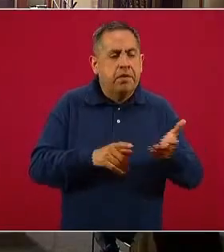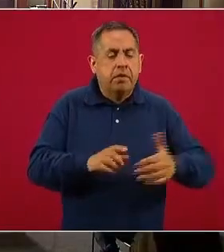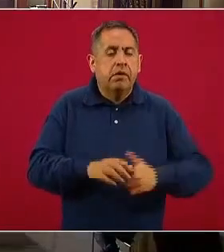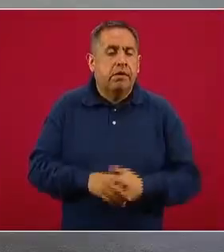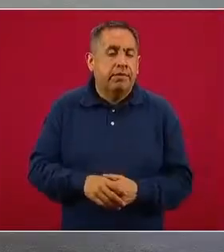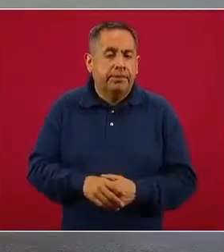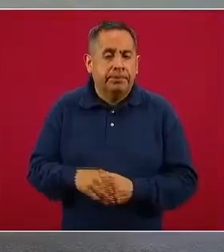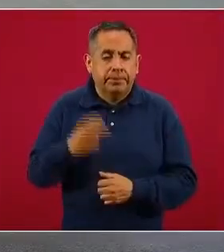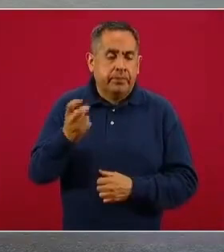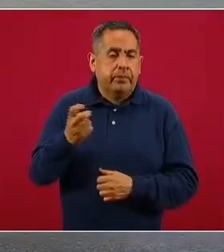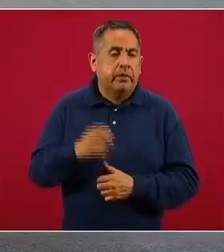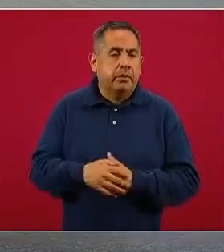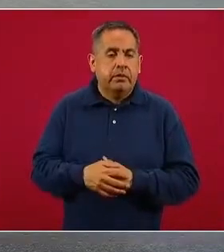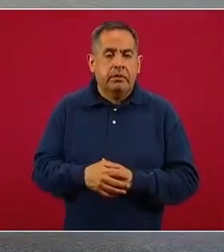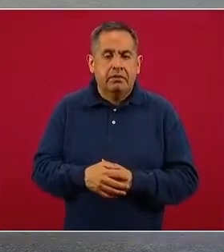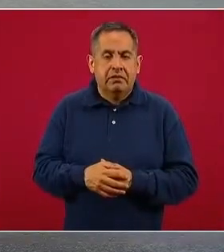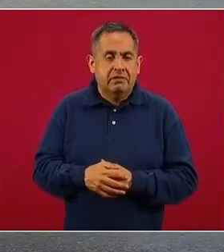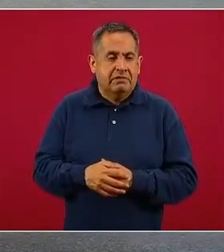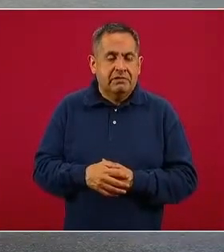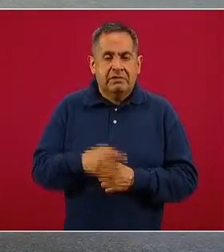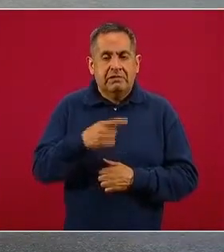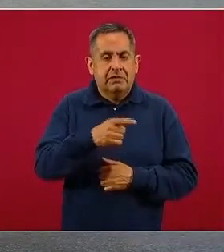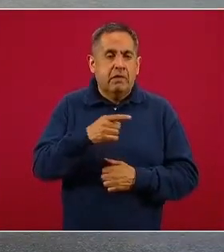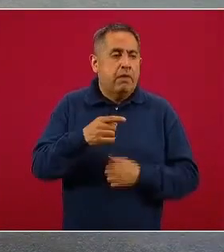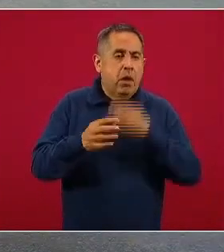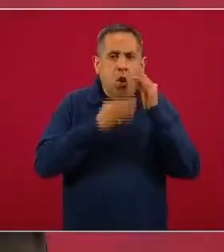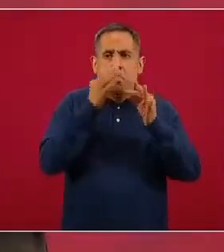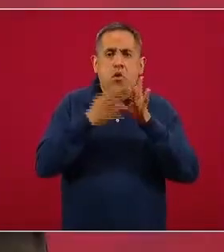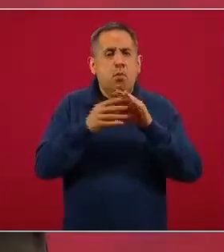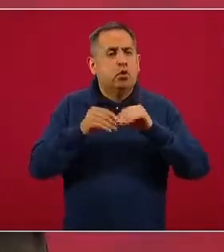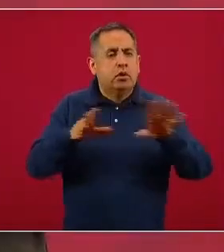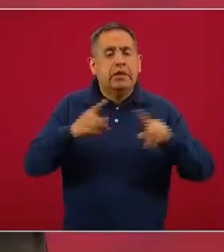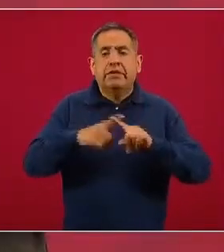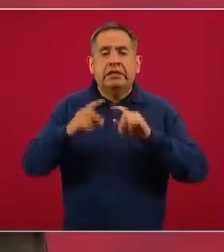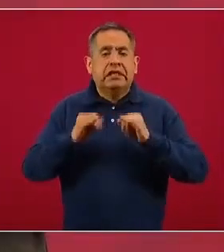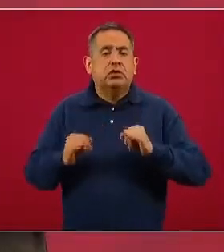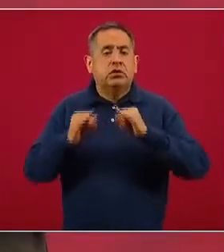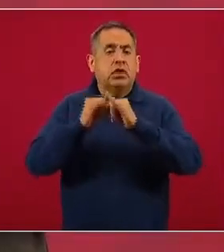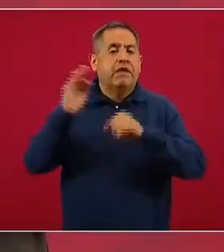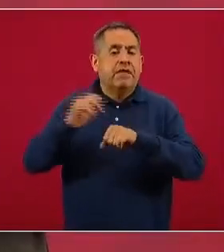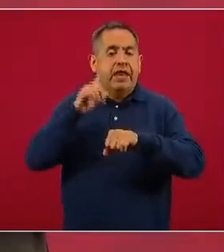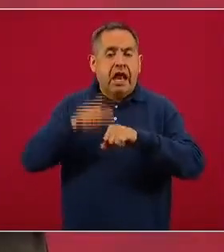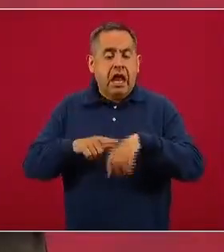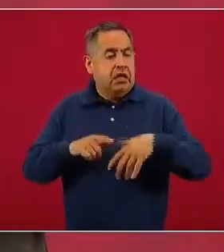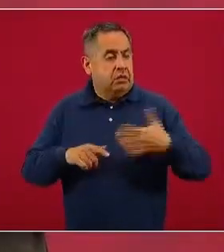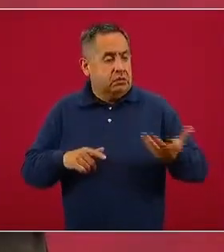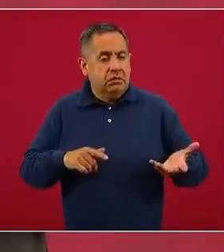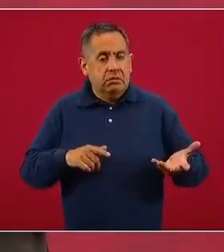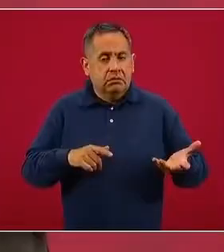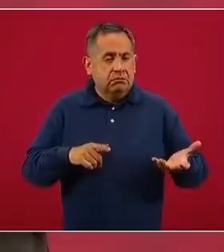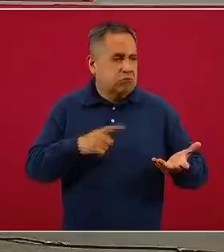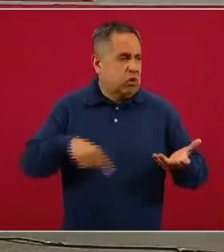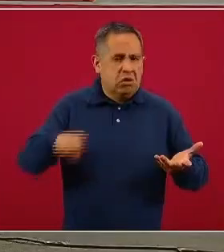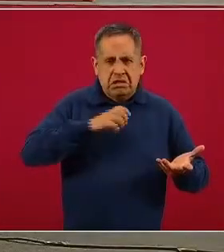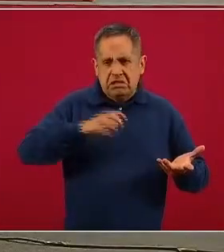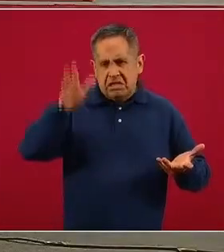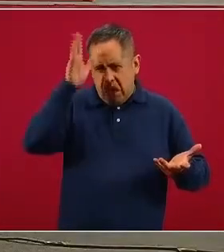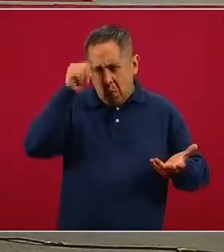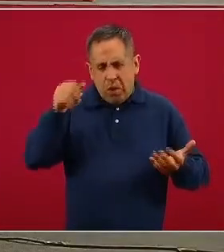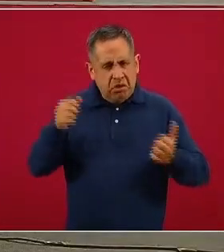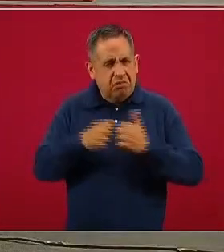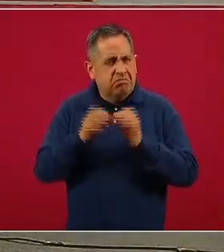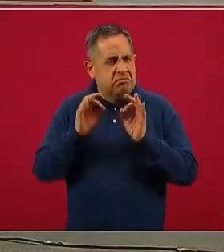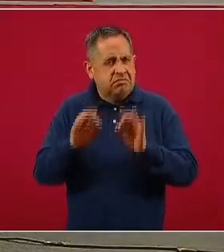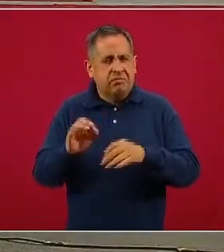Entonces, estamos promoviendo eso, las instituciones federales están totalmente de acuerdo, lo han firmado, el